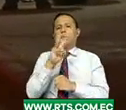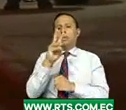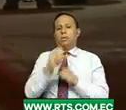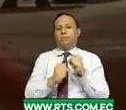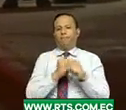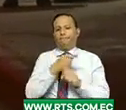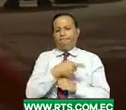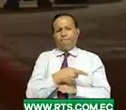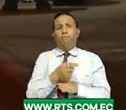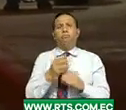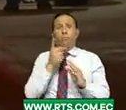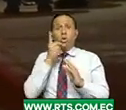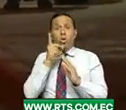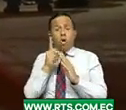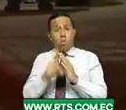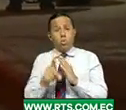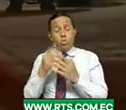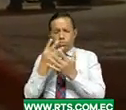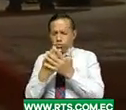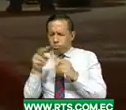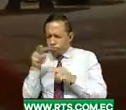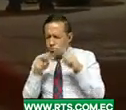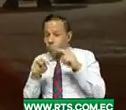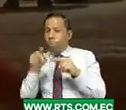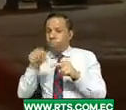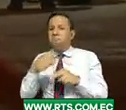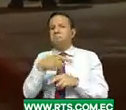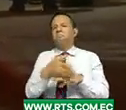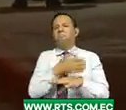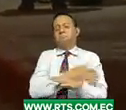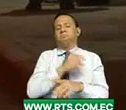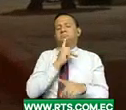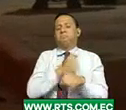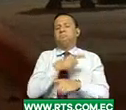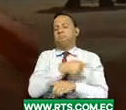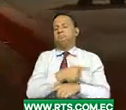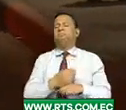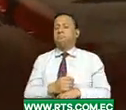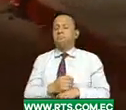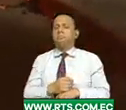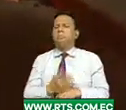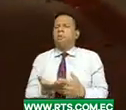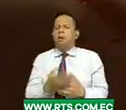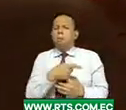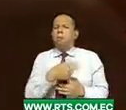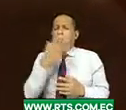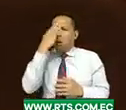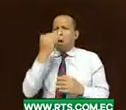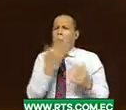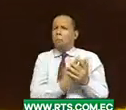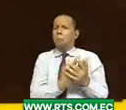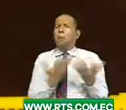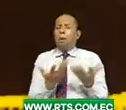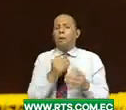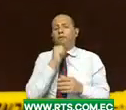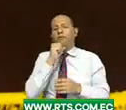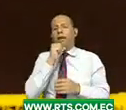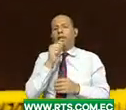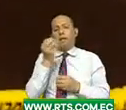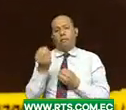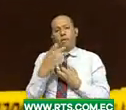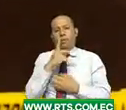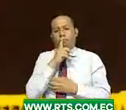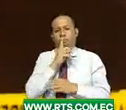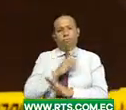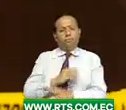registra antecedentes penales, aunque no supieron indicarnos específicamente por qué ilícitos. En estos momentos ya vemos